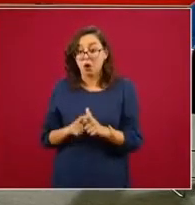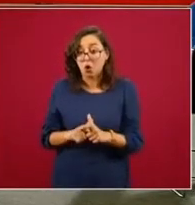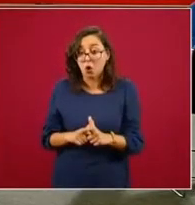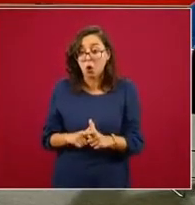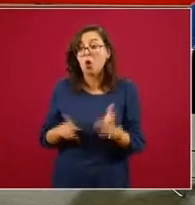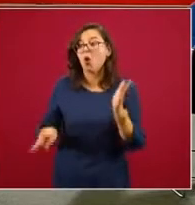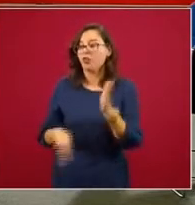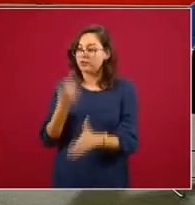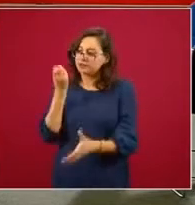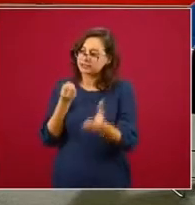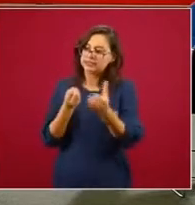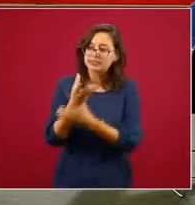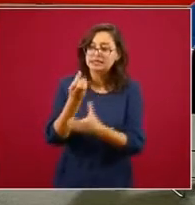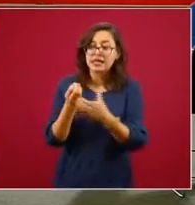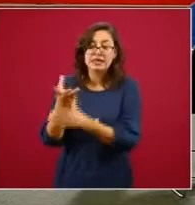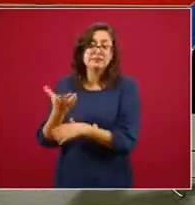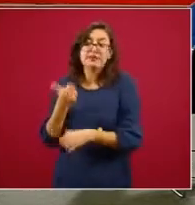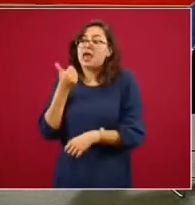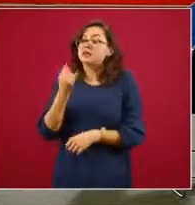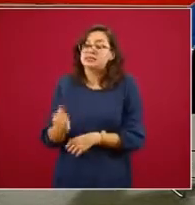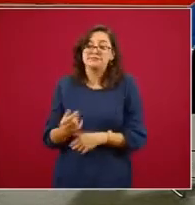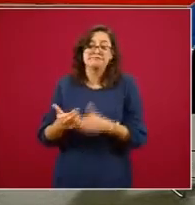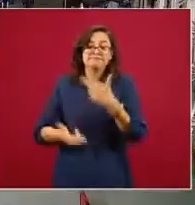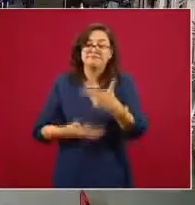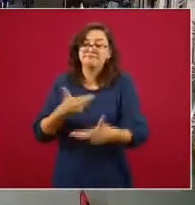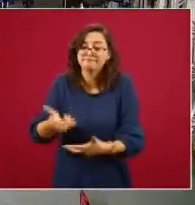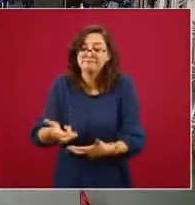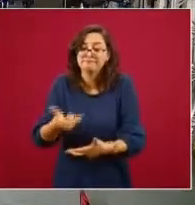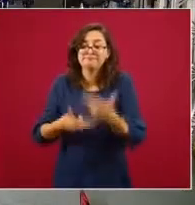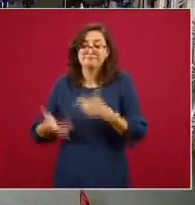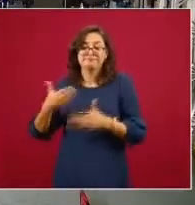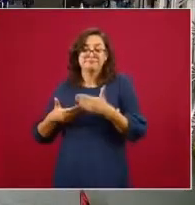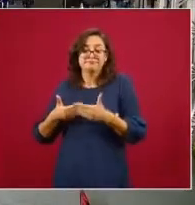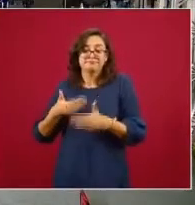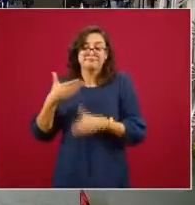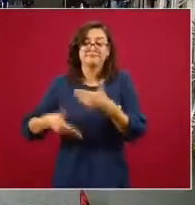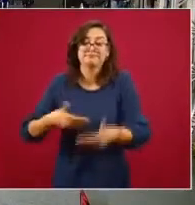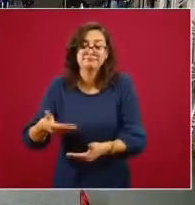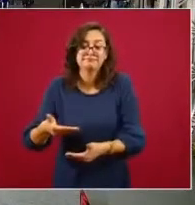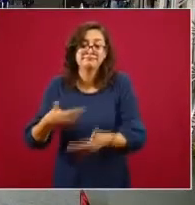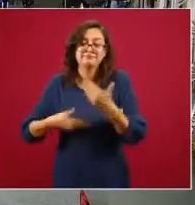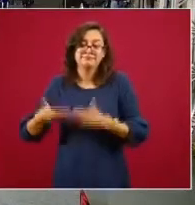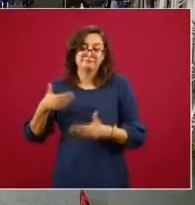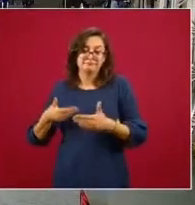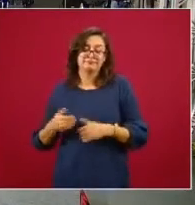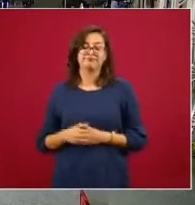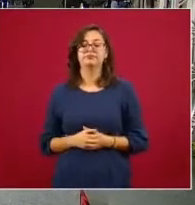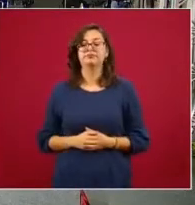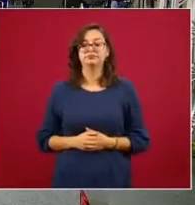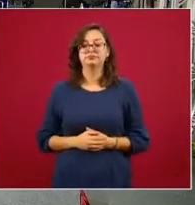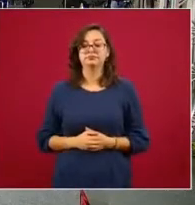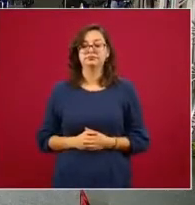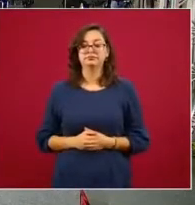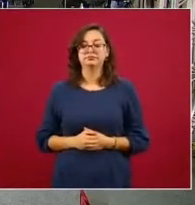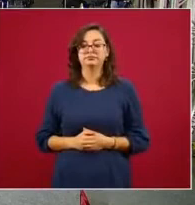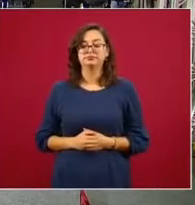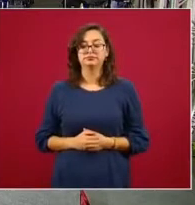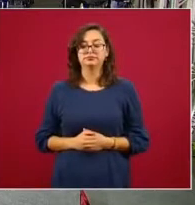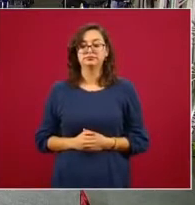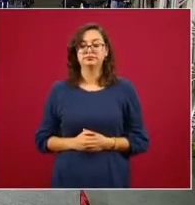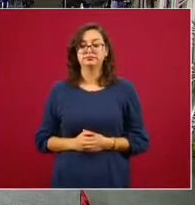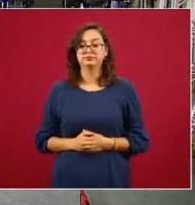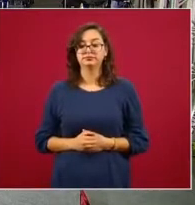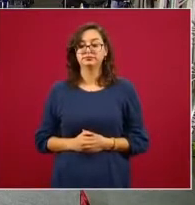puede volver a abrir. Así es como tiene que manejarse la epidemia. Gracias, Carlos. Fernanda.